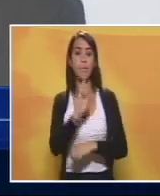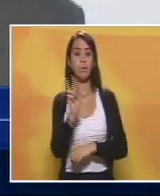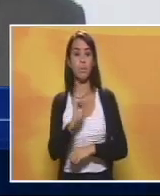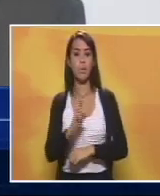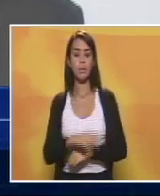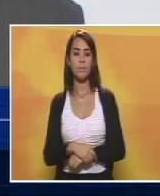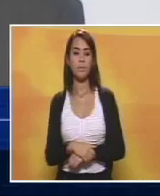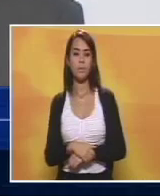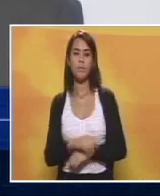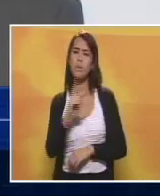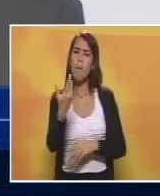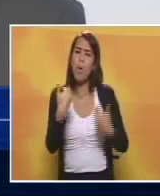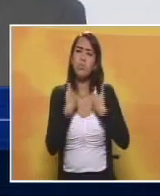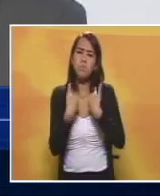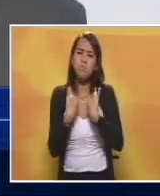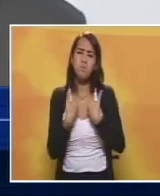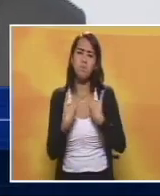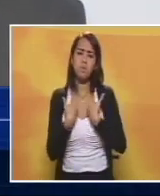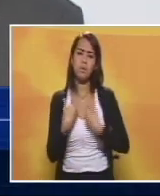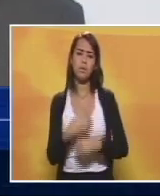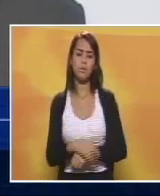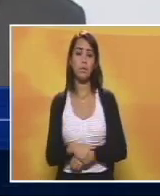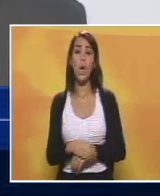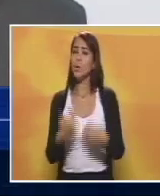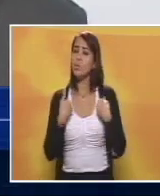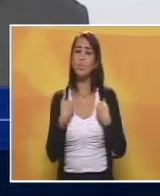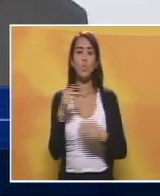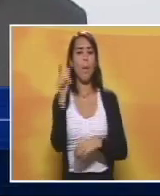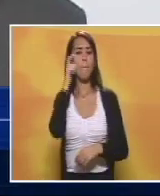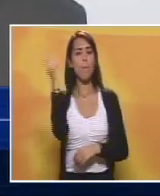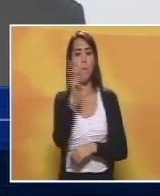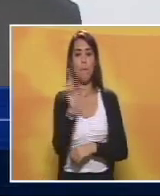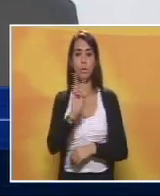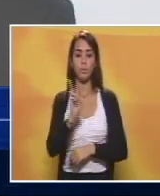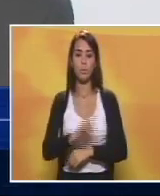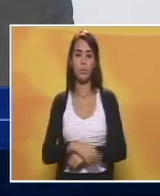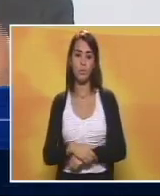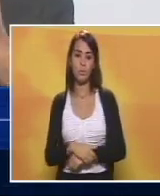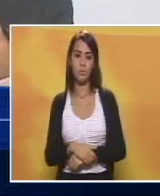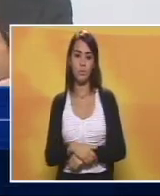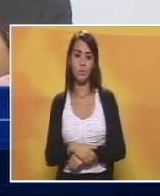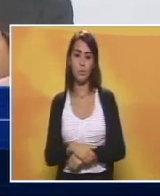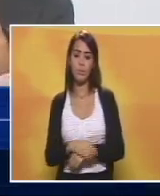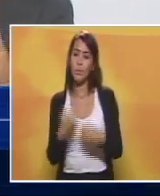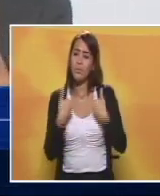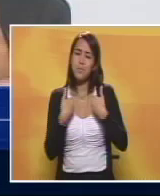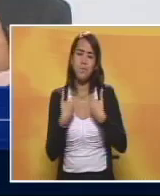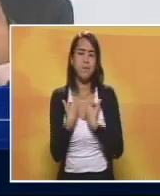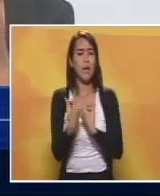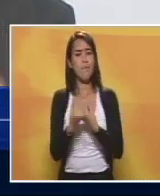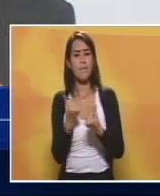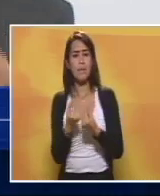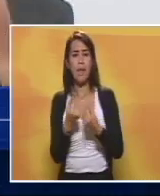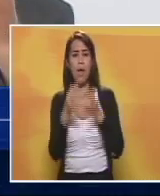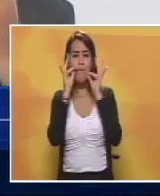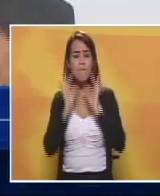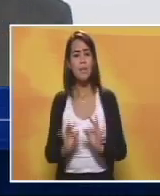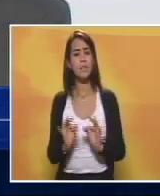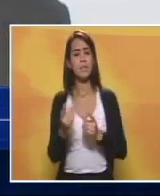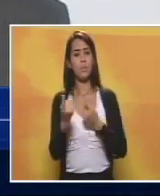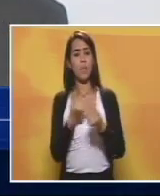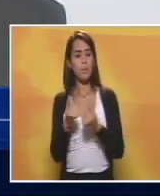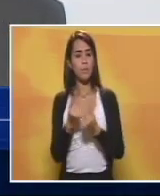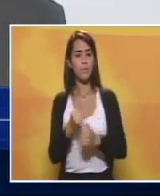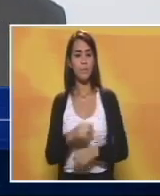porque le hacen daño generan sufrimiento al pueblo de venezuela generan daño económico físico financiero